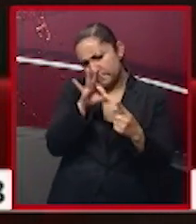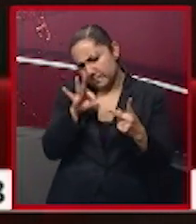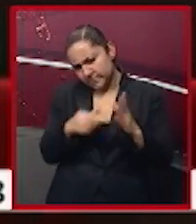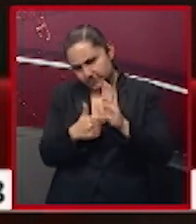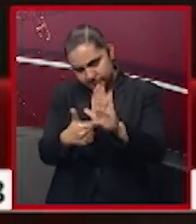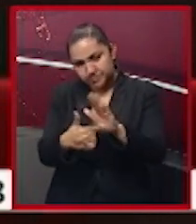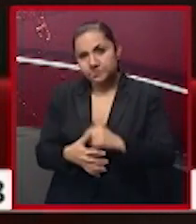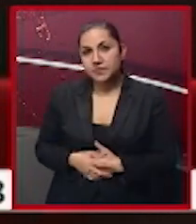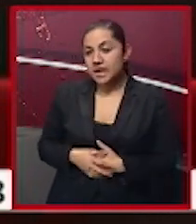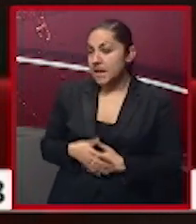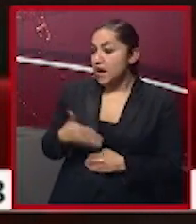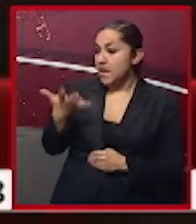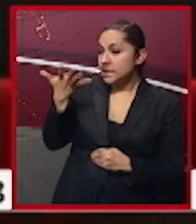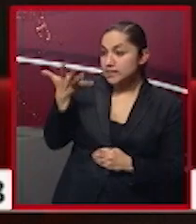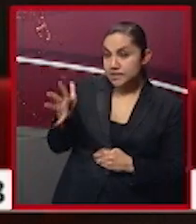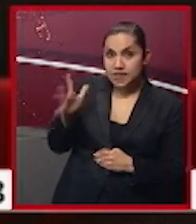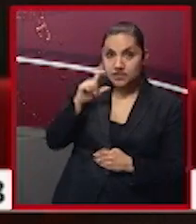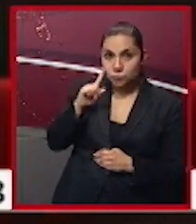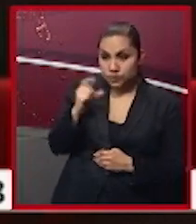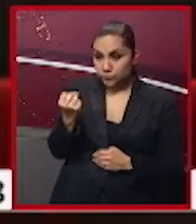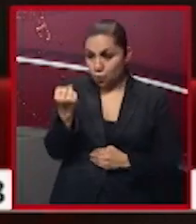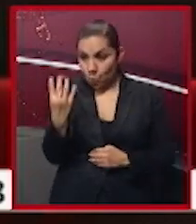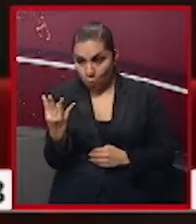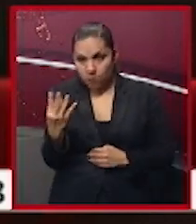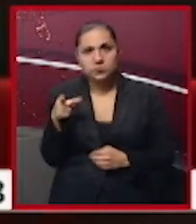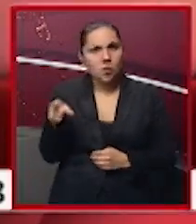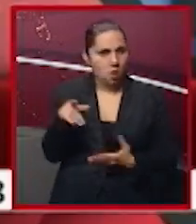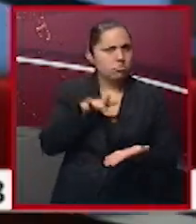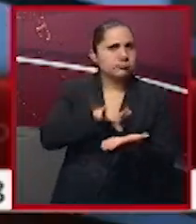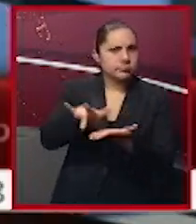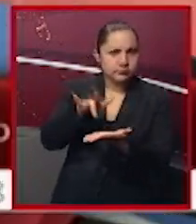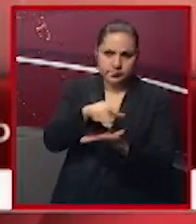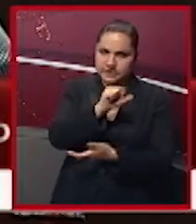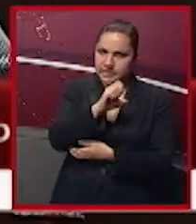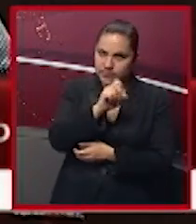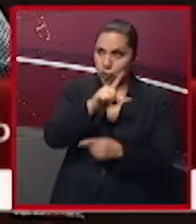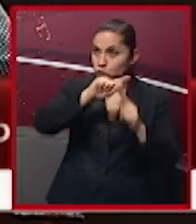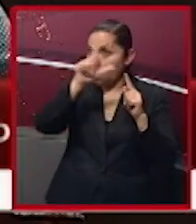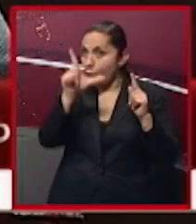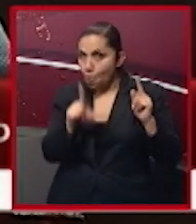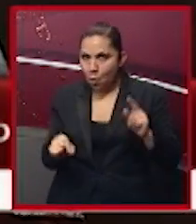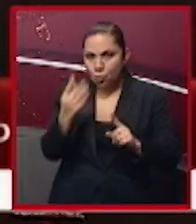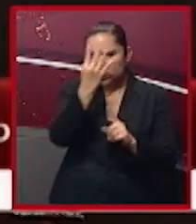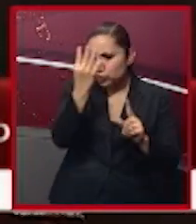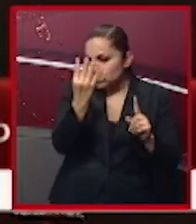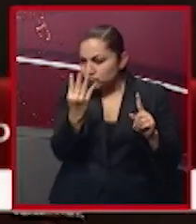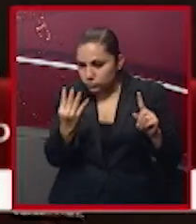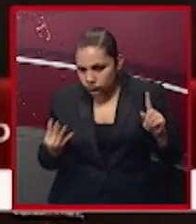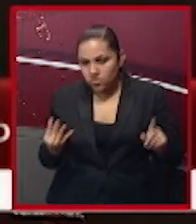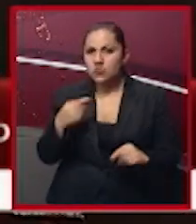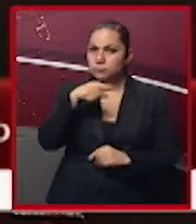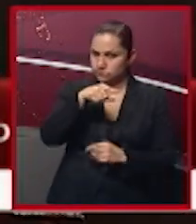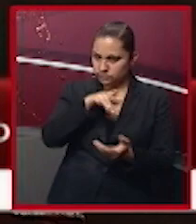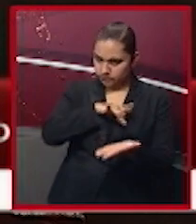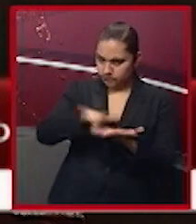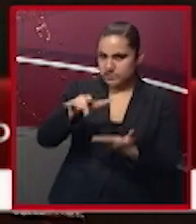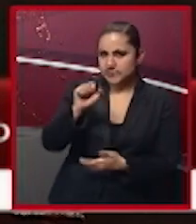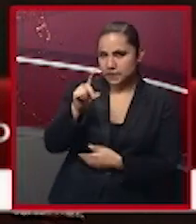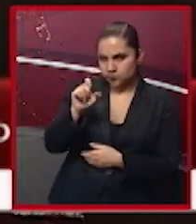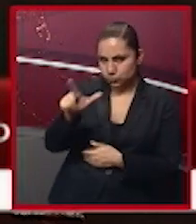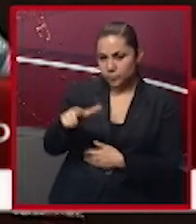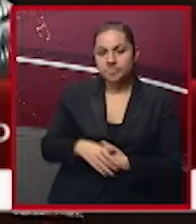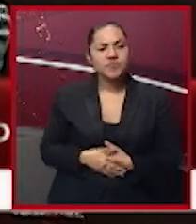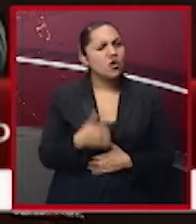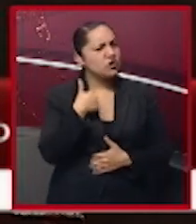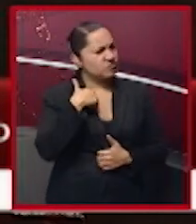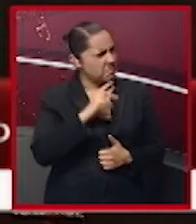mujeres son apoyadas por la Cedesol en el país. Yo recuerdo claramente que quien es hoy